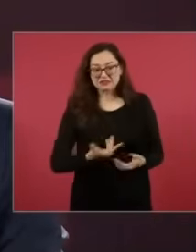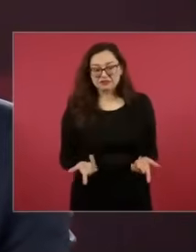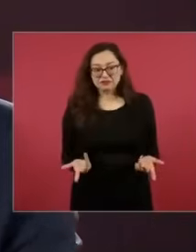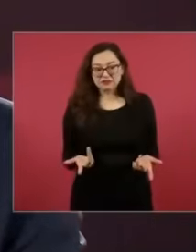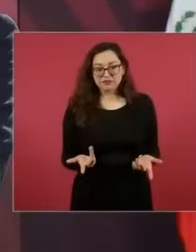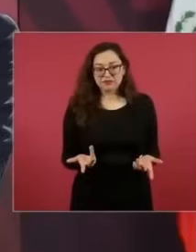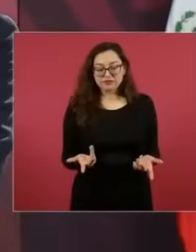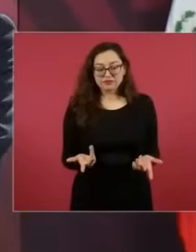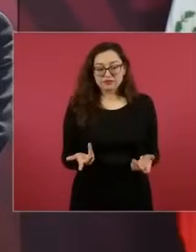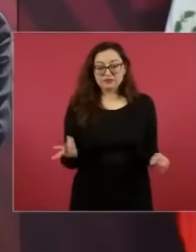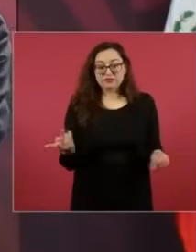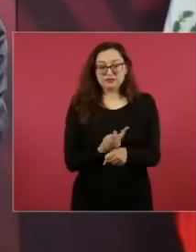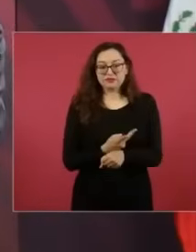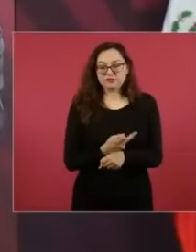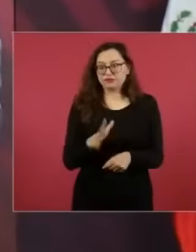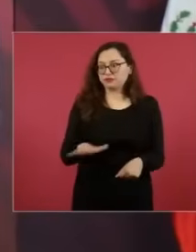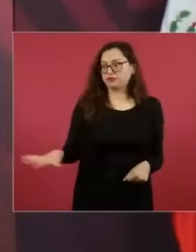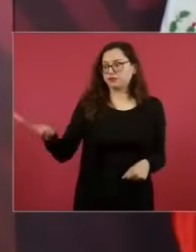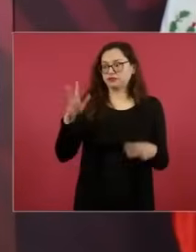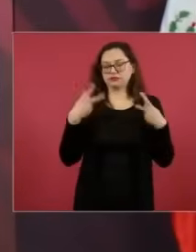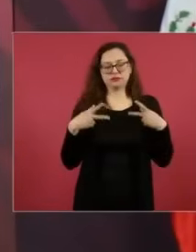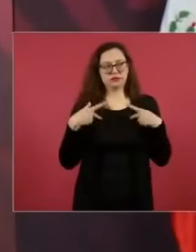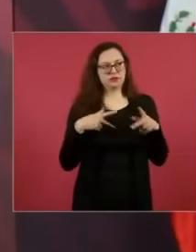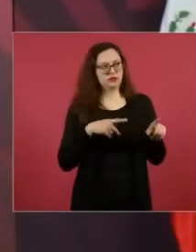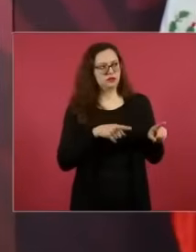Y échale, se dieron cuenta. Échale.